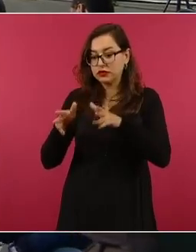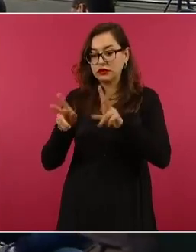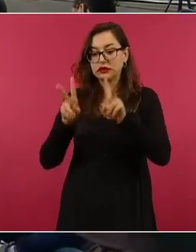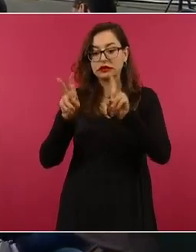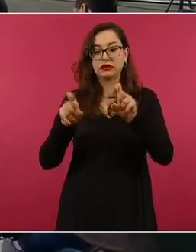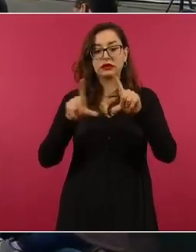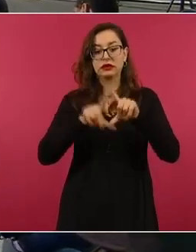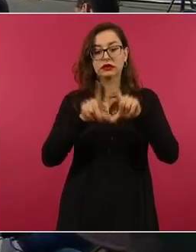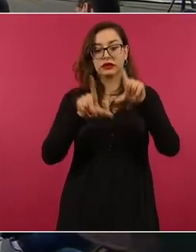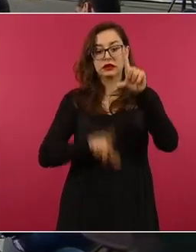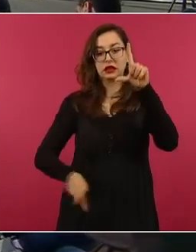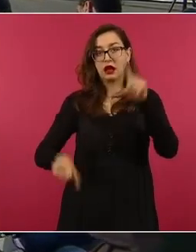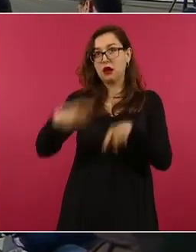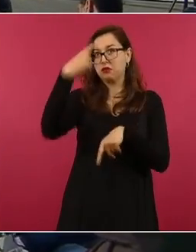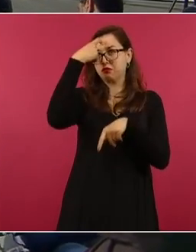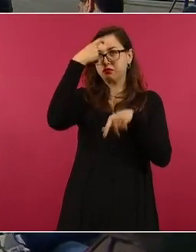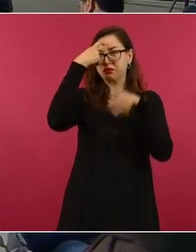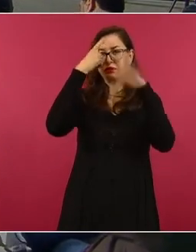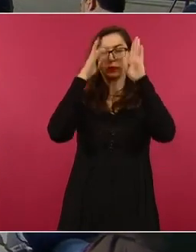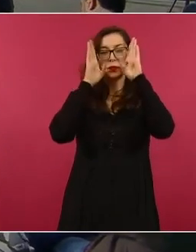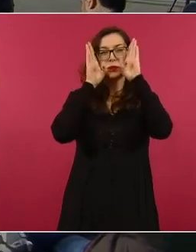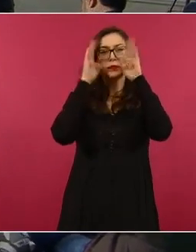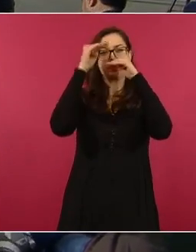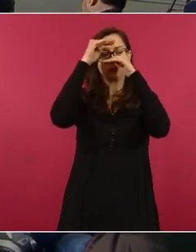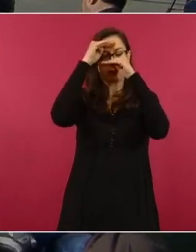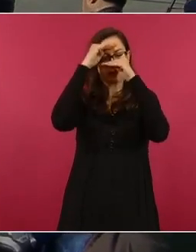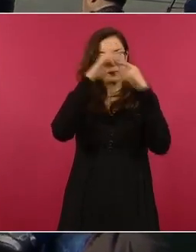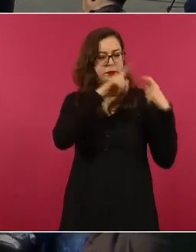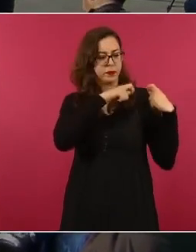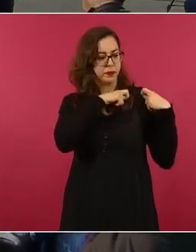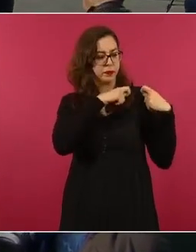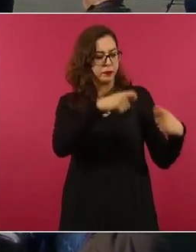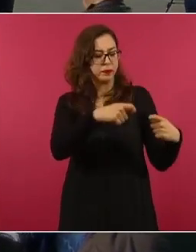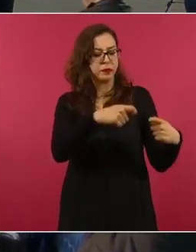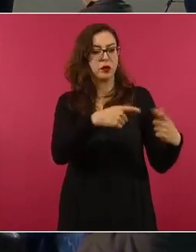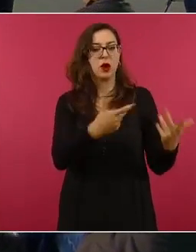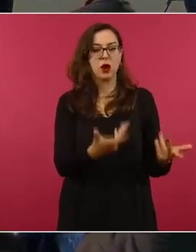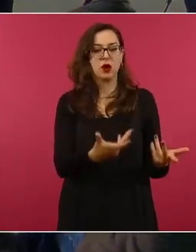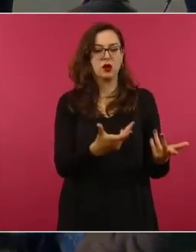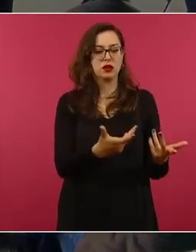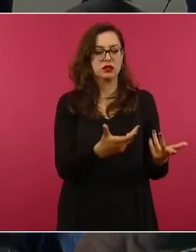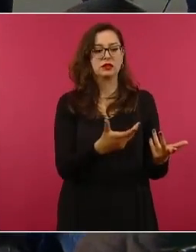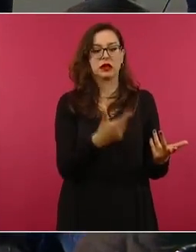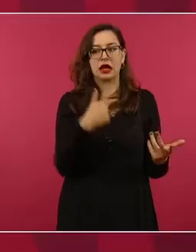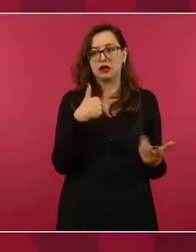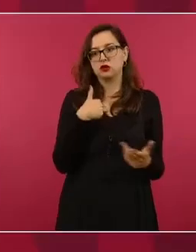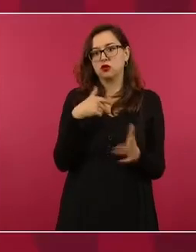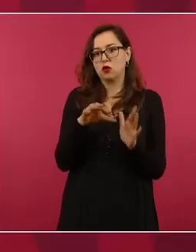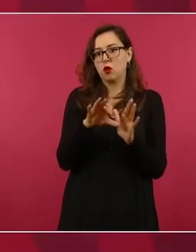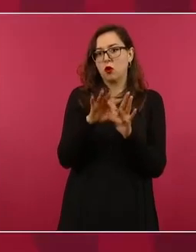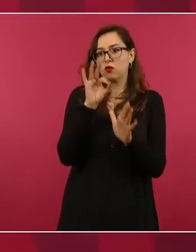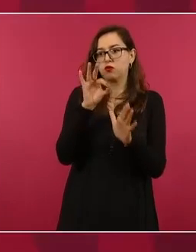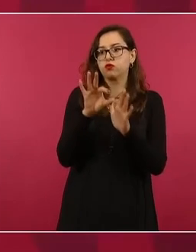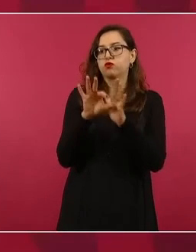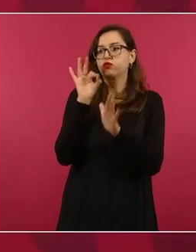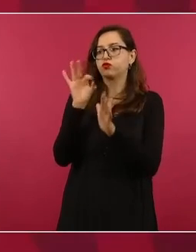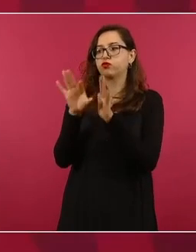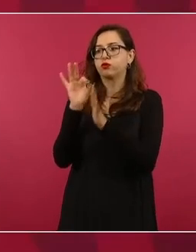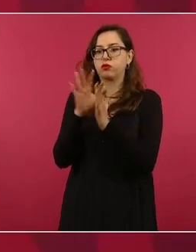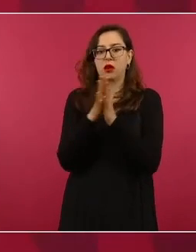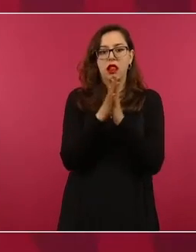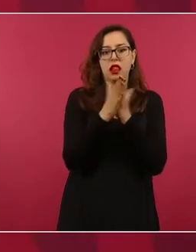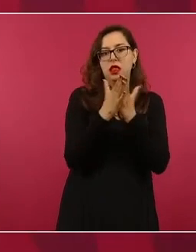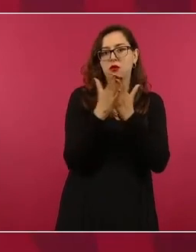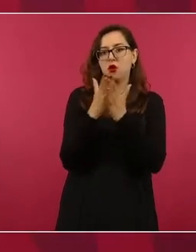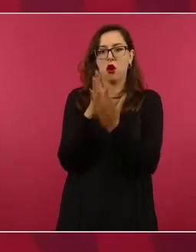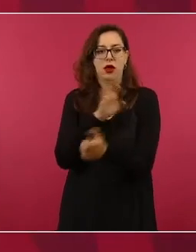México, sobre el pensamiento conservador en México, ya estoy apartando la bibliografía